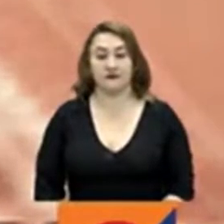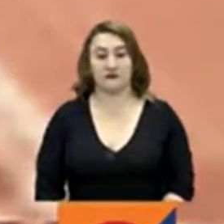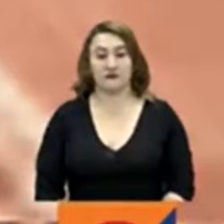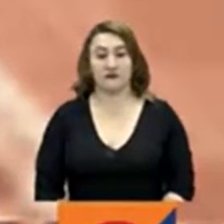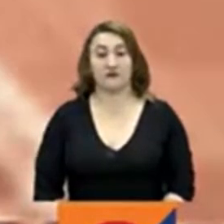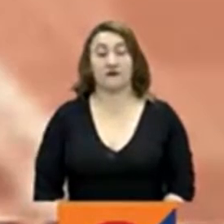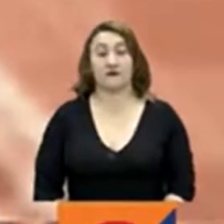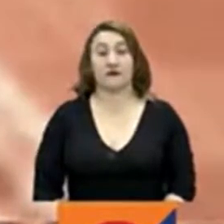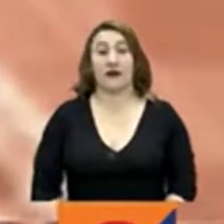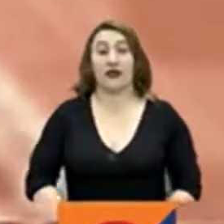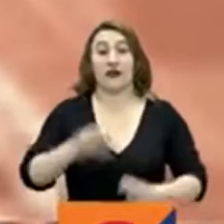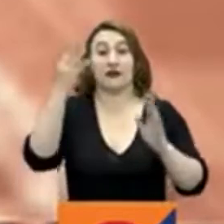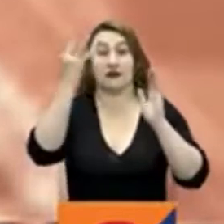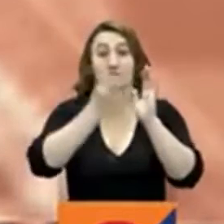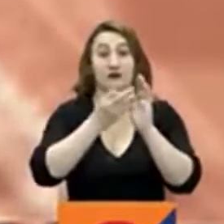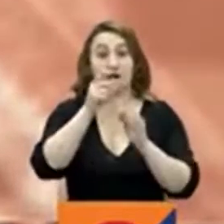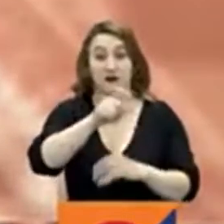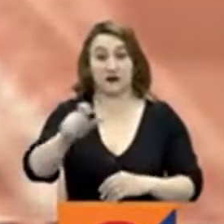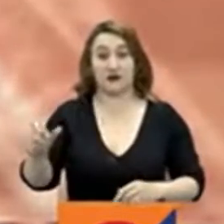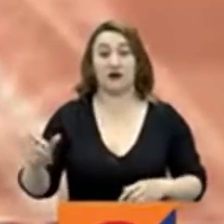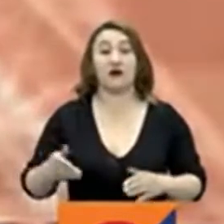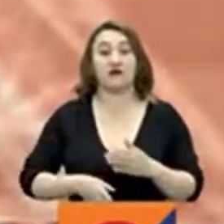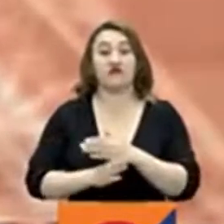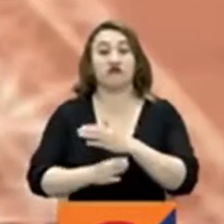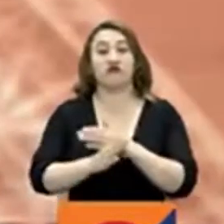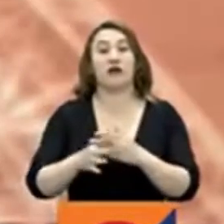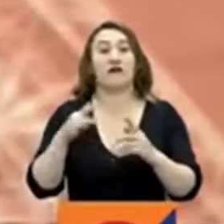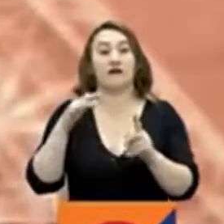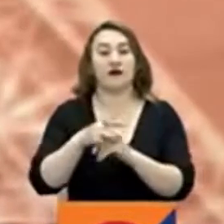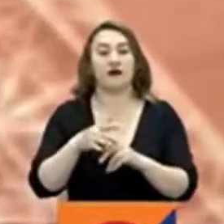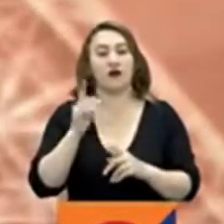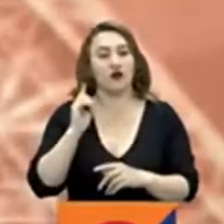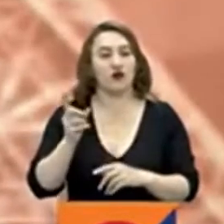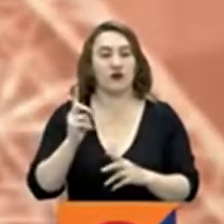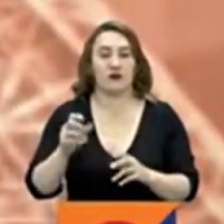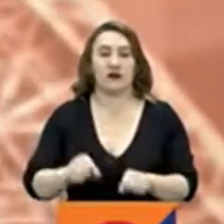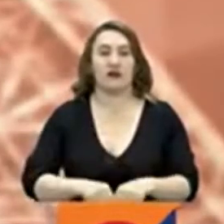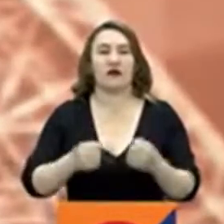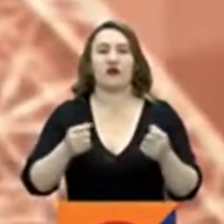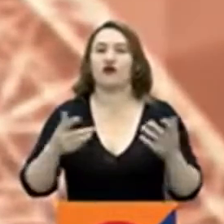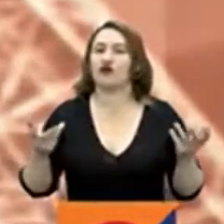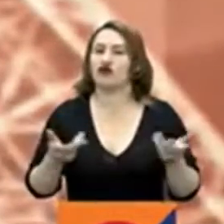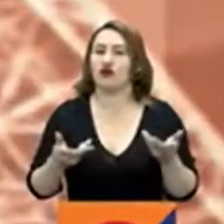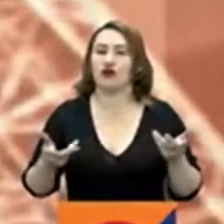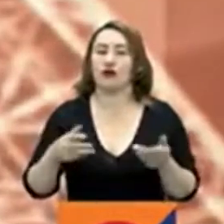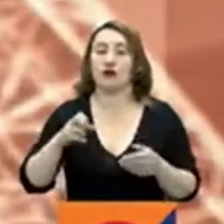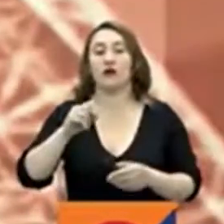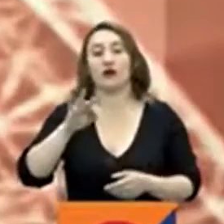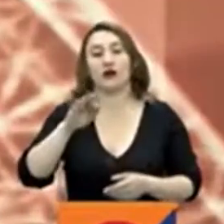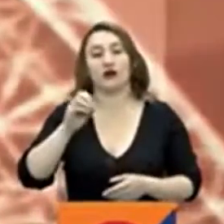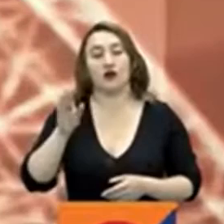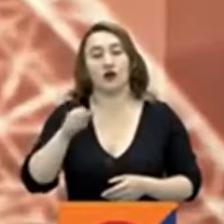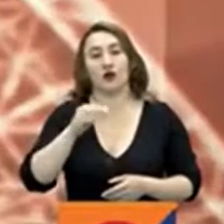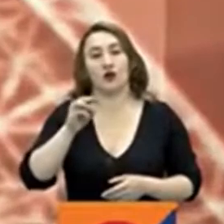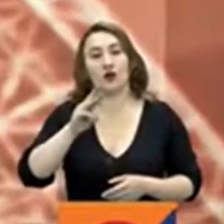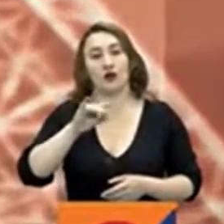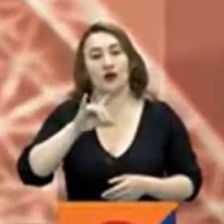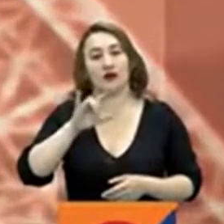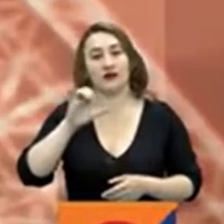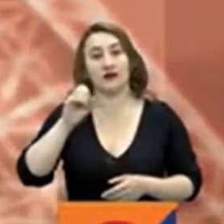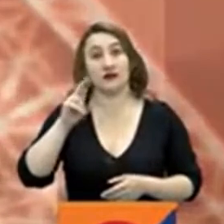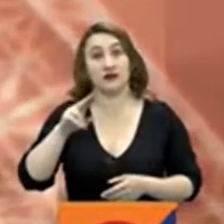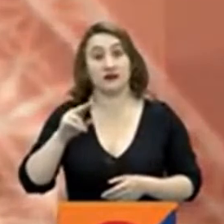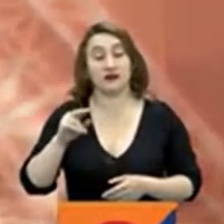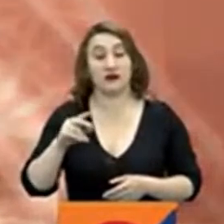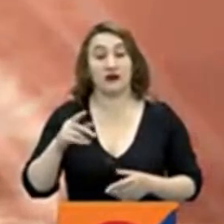Más de 3.000 personas continúan afectadas por un nuevo daño en el Jarillón en Puerto Wilches. Las aguas del río Magdalena siguen